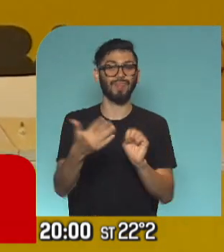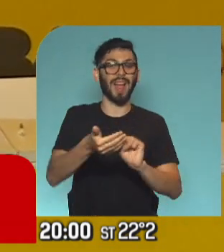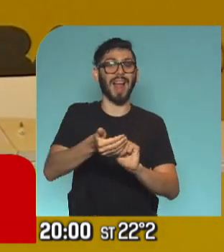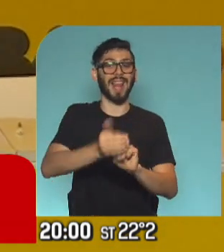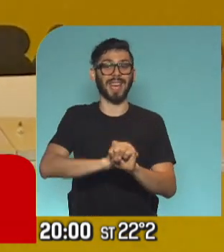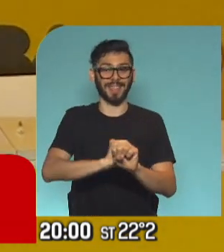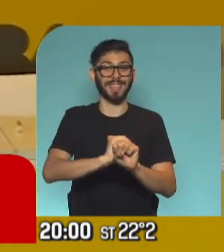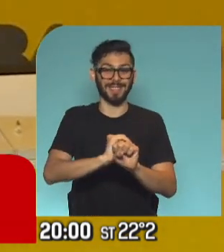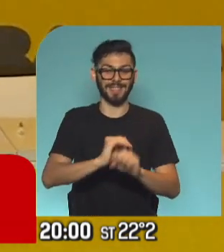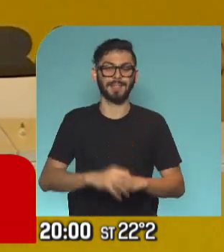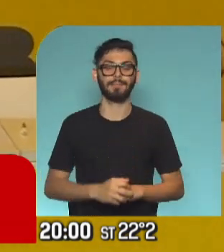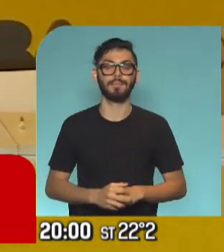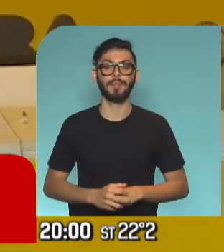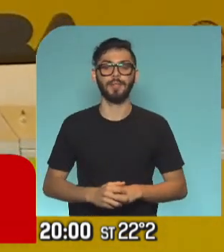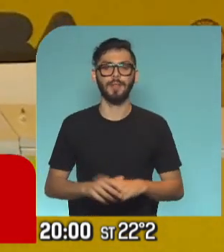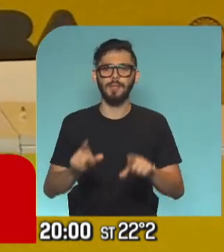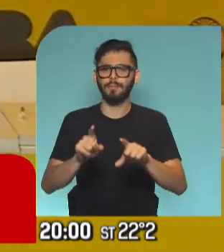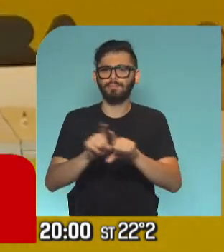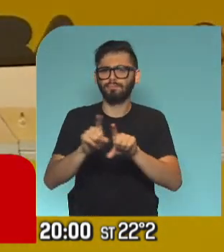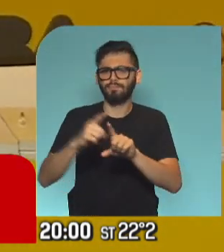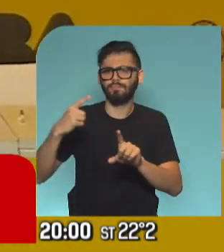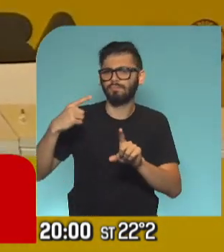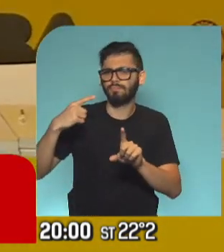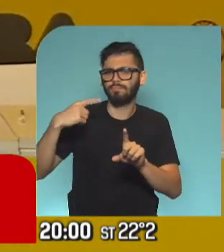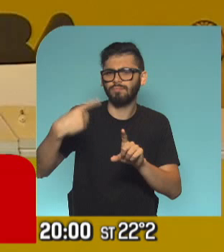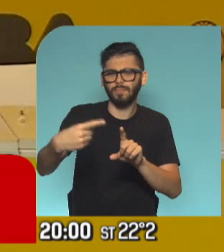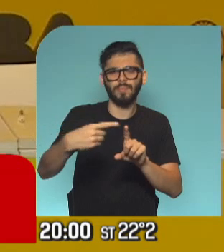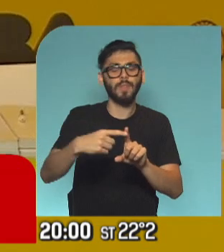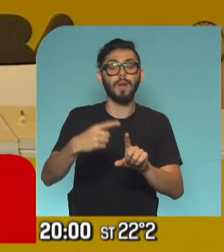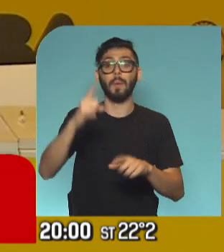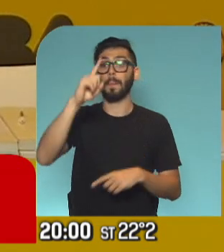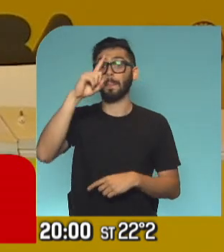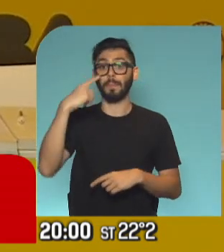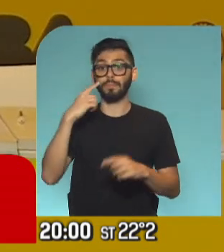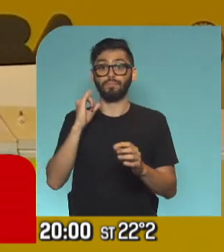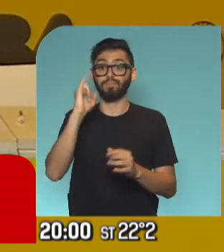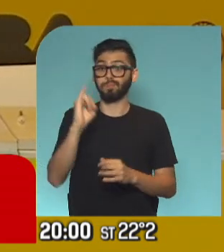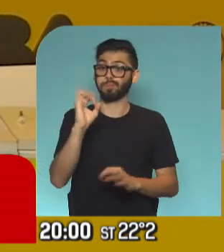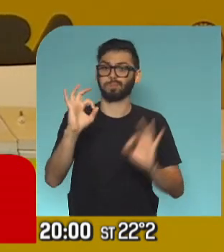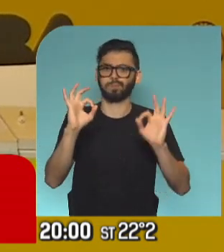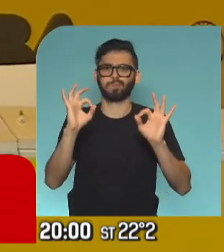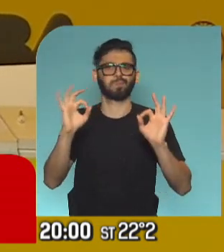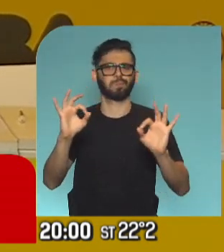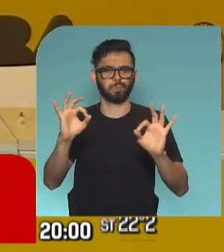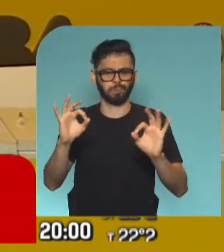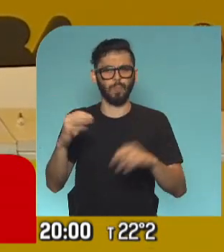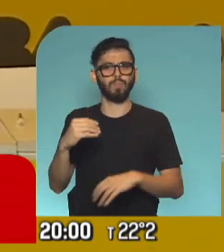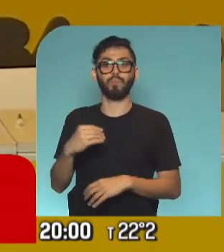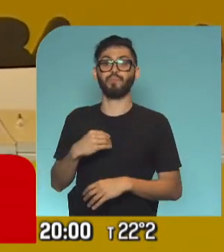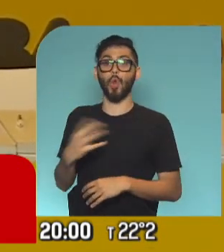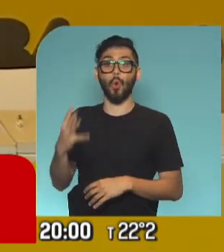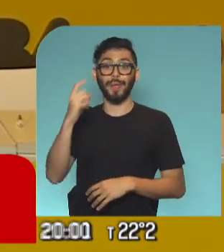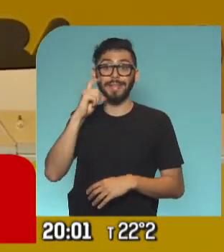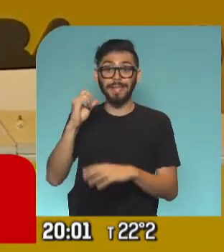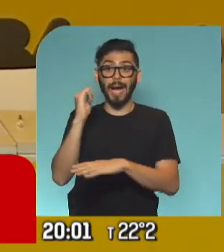de la ciudad. Como habitualmente se estila, ya habló el presidente, ya habló el gobernador de la provincia. Aquí tendrán en